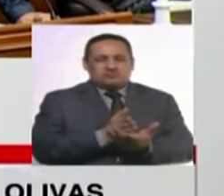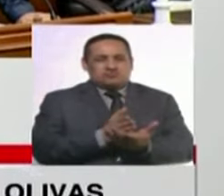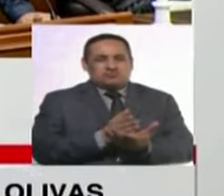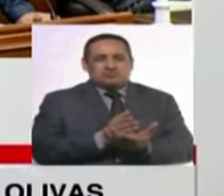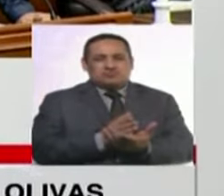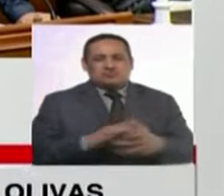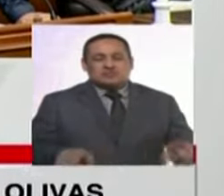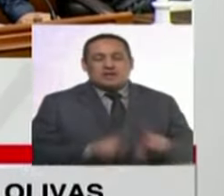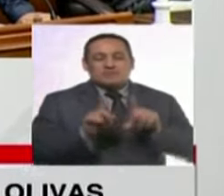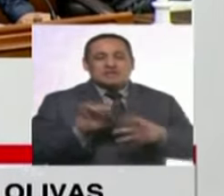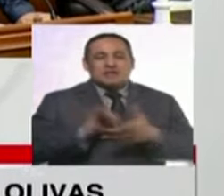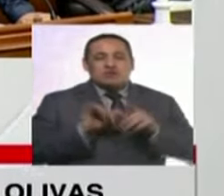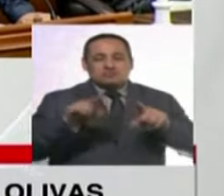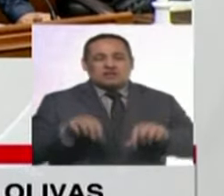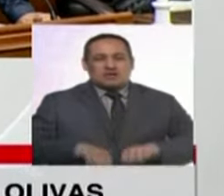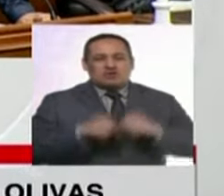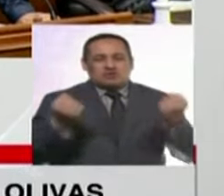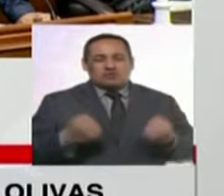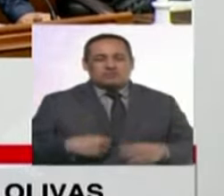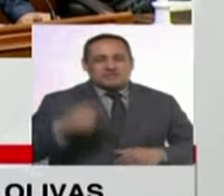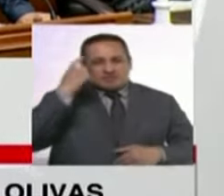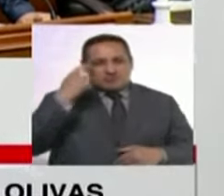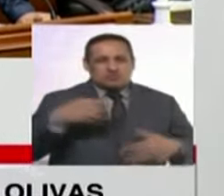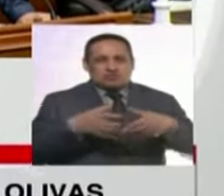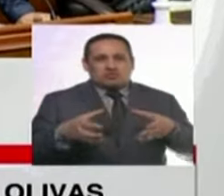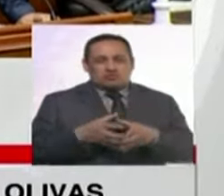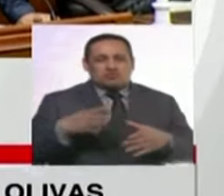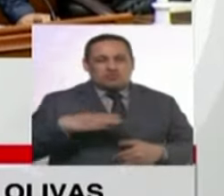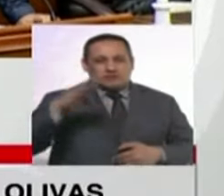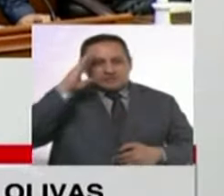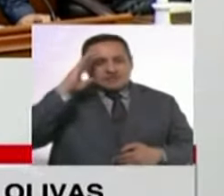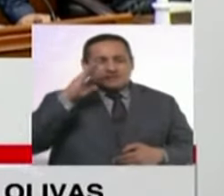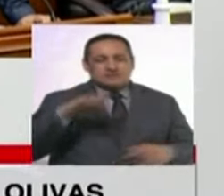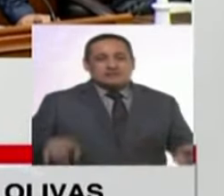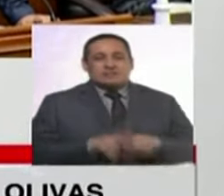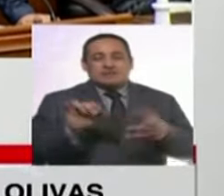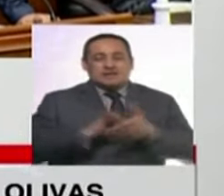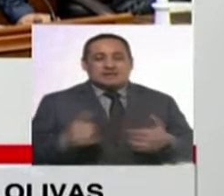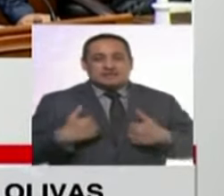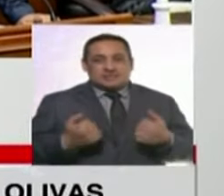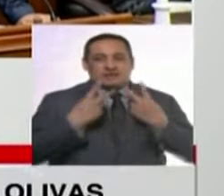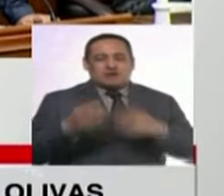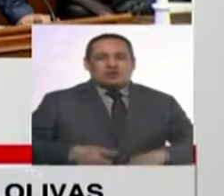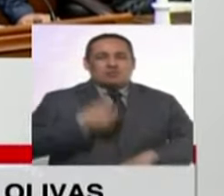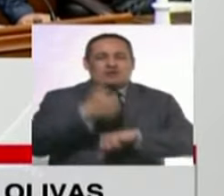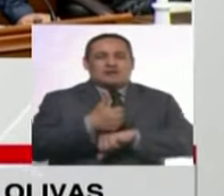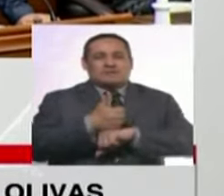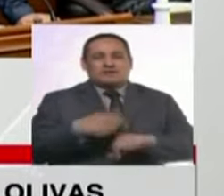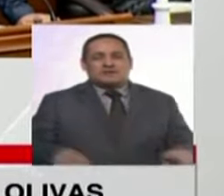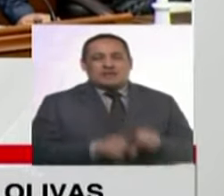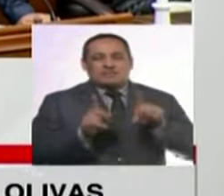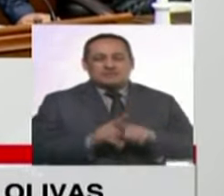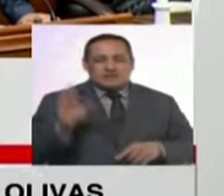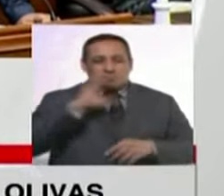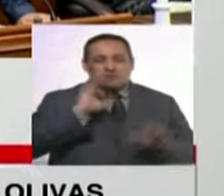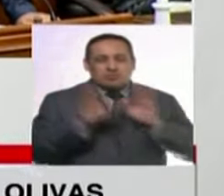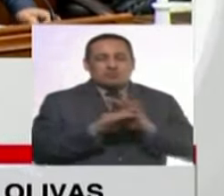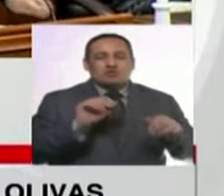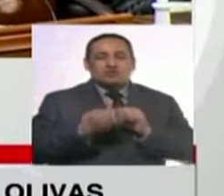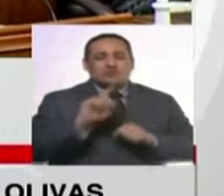pero usted ha destruido la moral de las fuerzas policiales que ven como el jefe supremo según el artículo